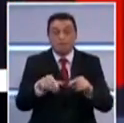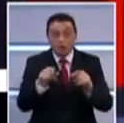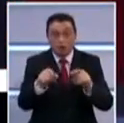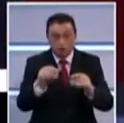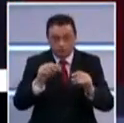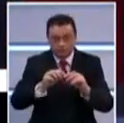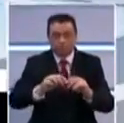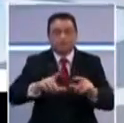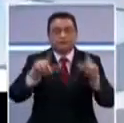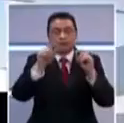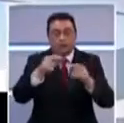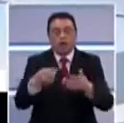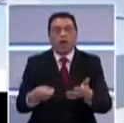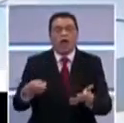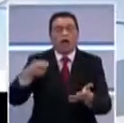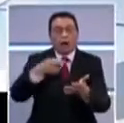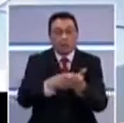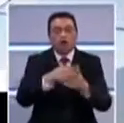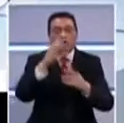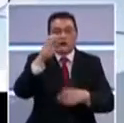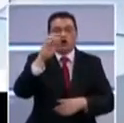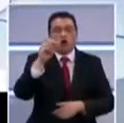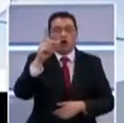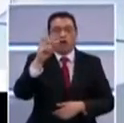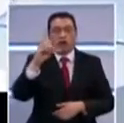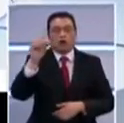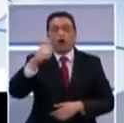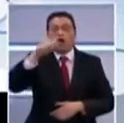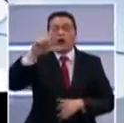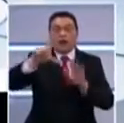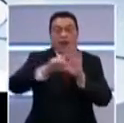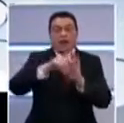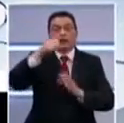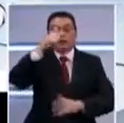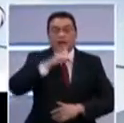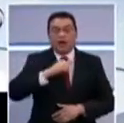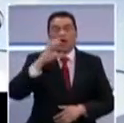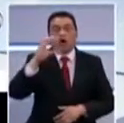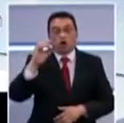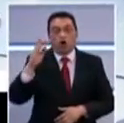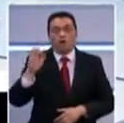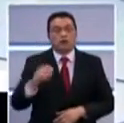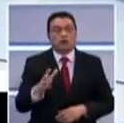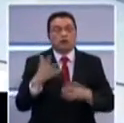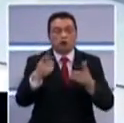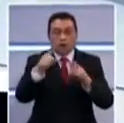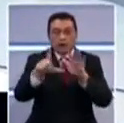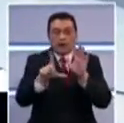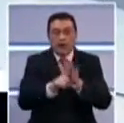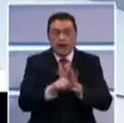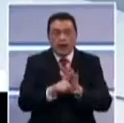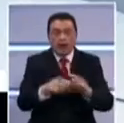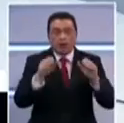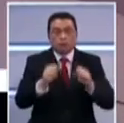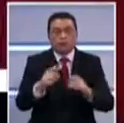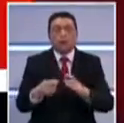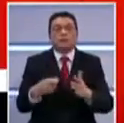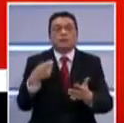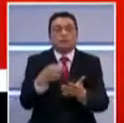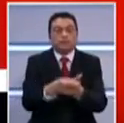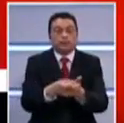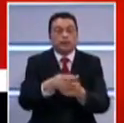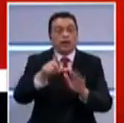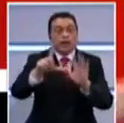están originados desde el aporte que hace de codelco a través de la ley reservada del cobre pero el importe al legal o sea se puede pasar desde la ley